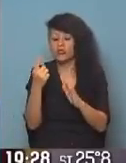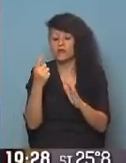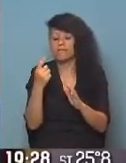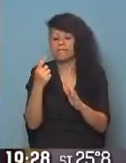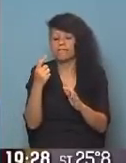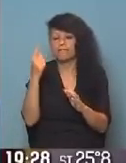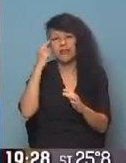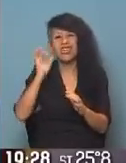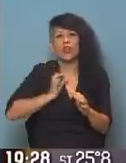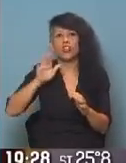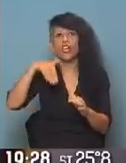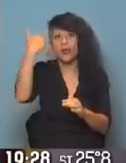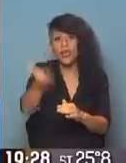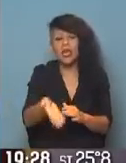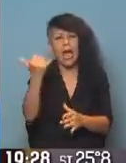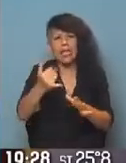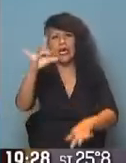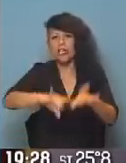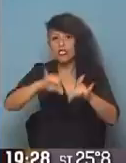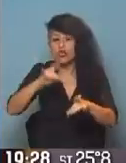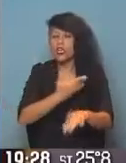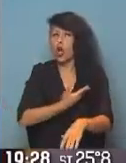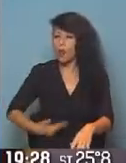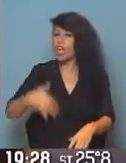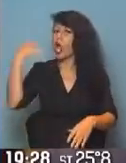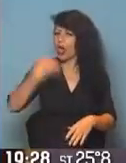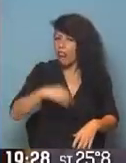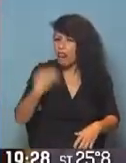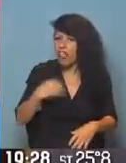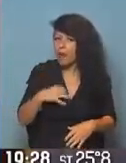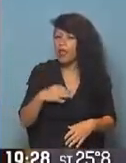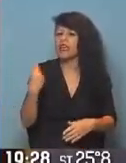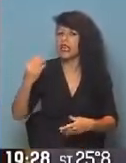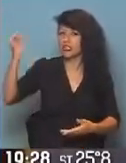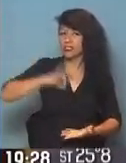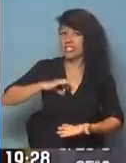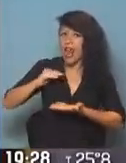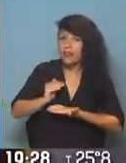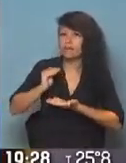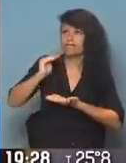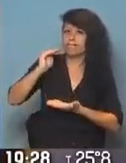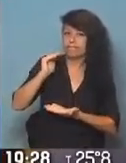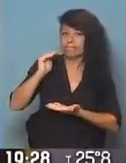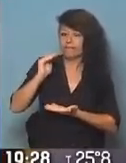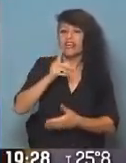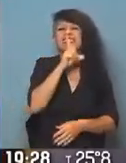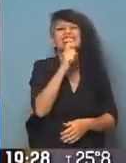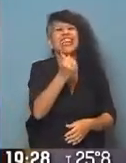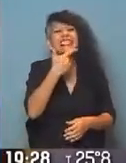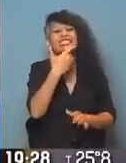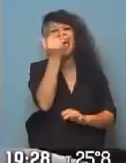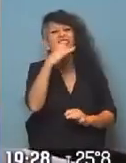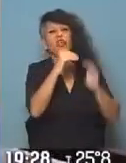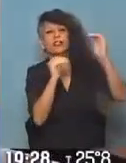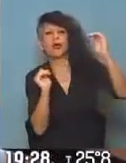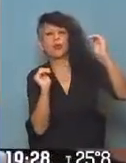la apuesta del gobierno es tiene que generar una recuperación del salario y bajar las tasas de interés yo creo que eso para